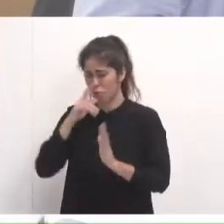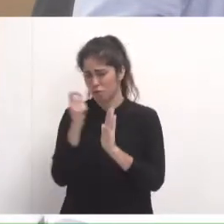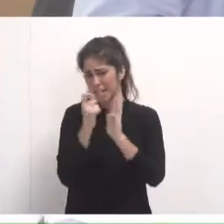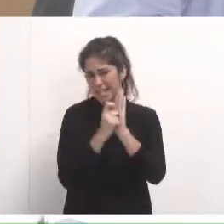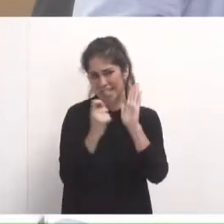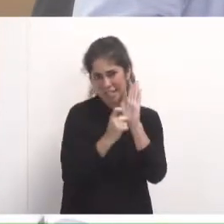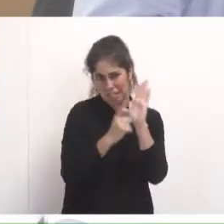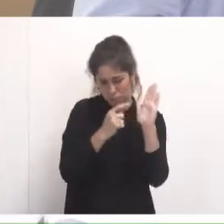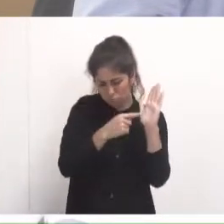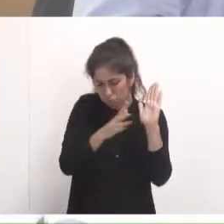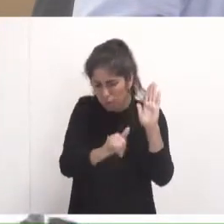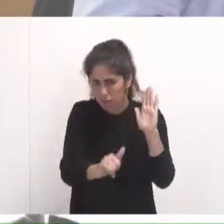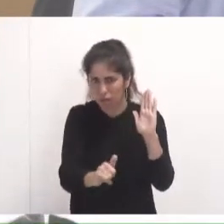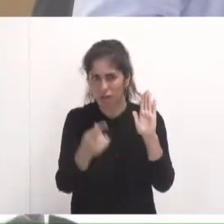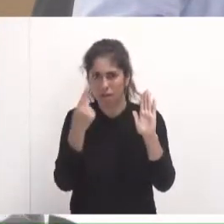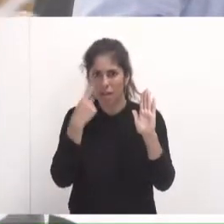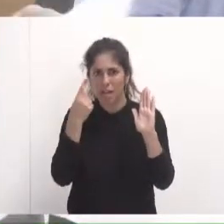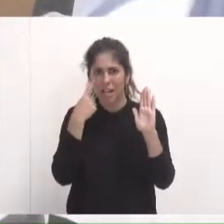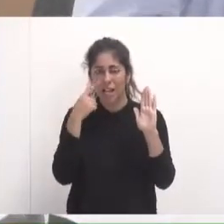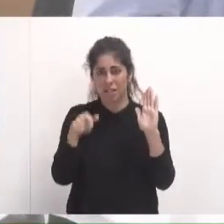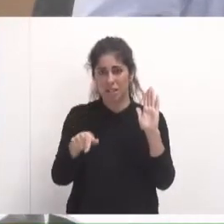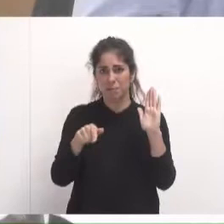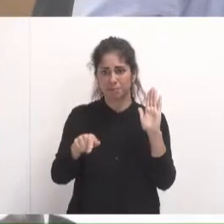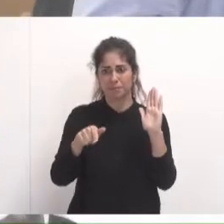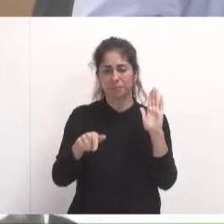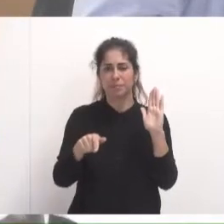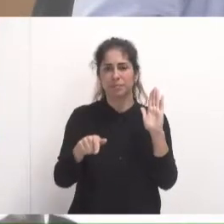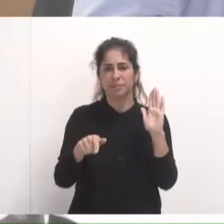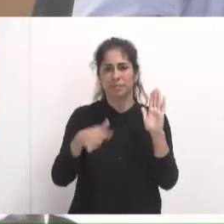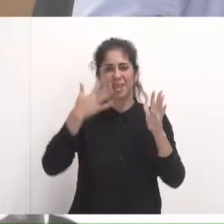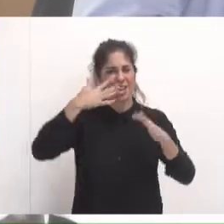agrícolas, para determinar si se ha producido o no se ha producido